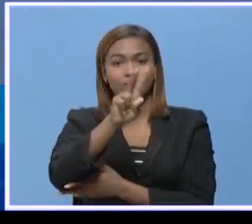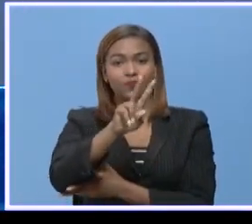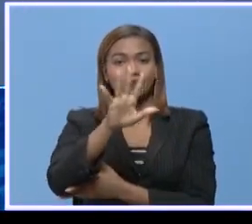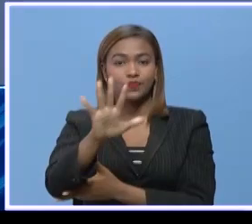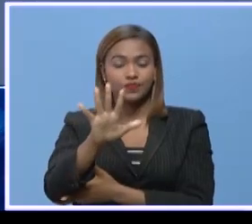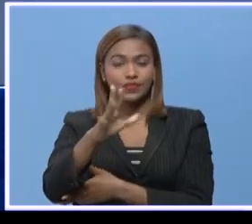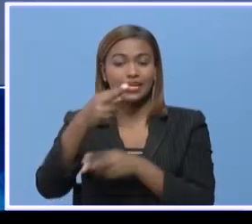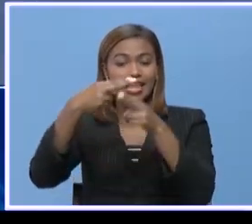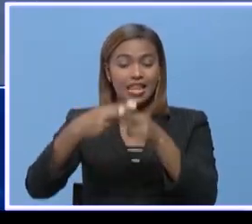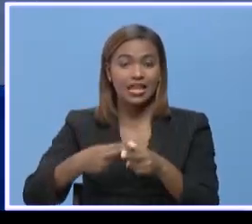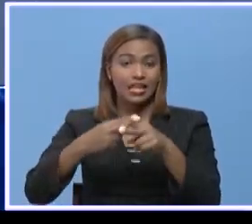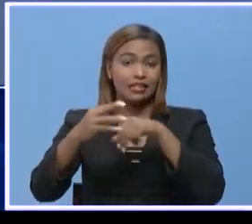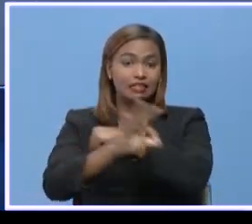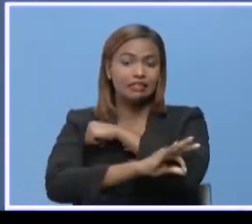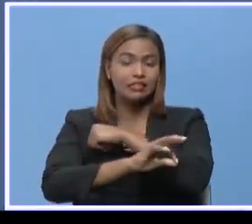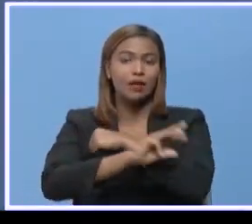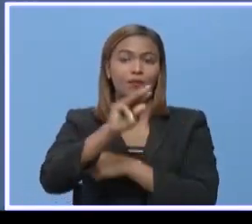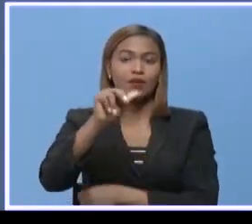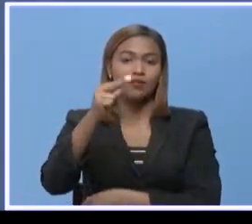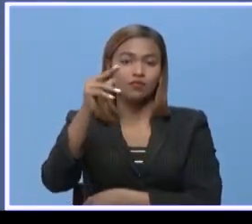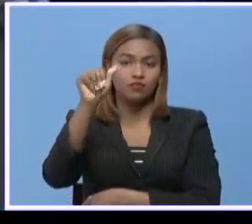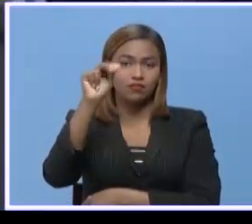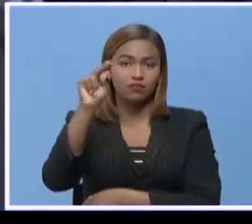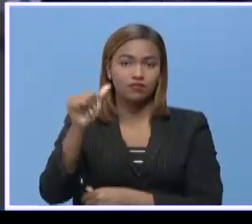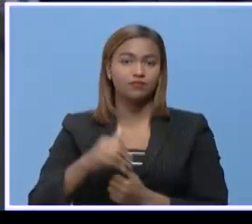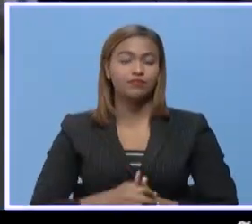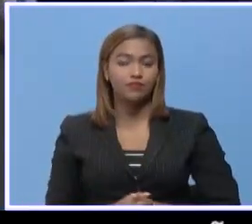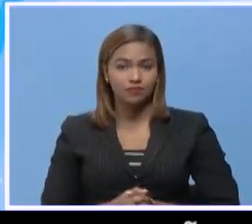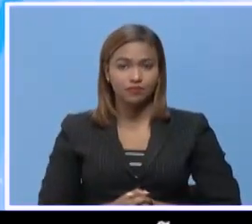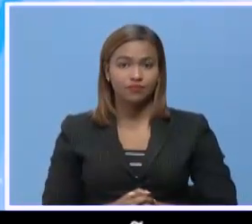243.125 gramos de marihuana.